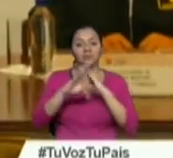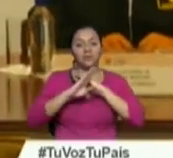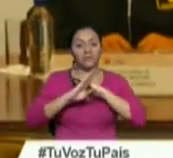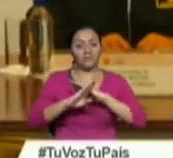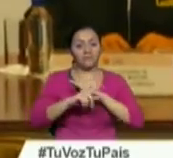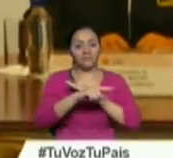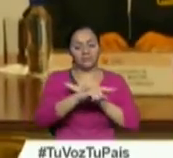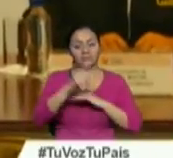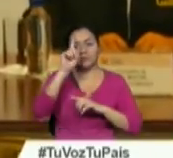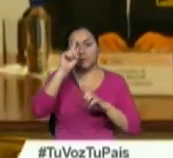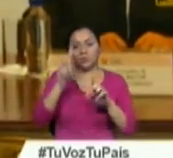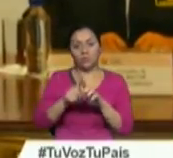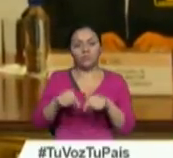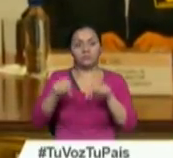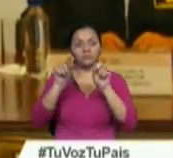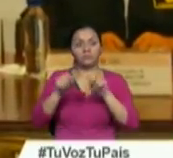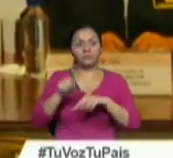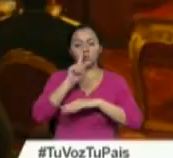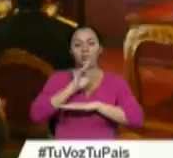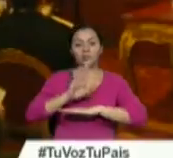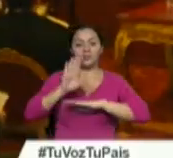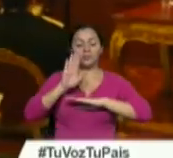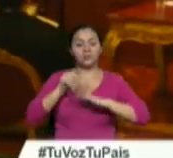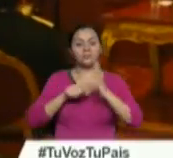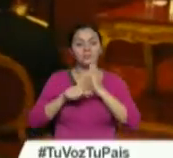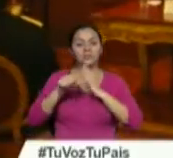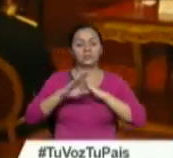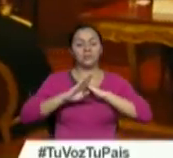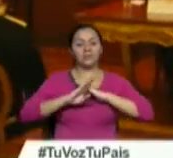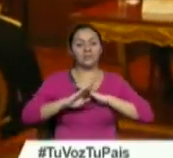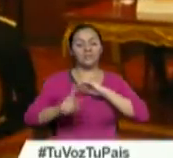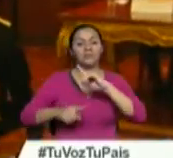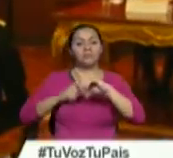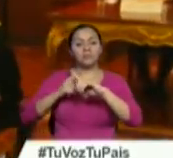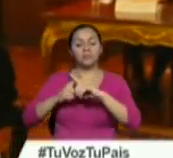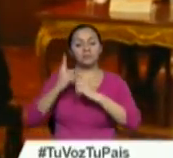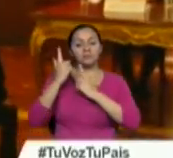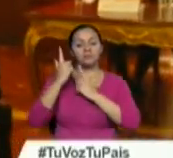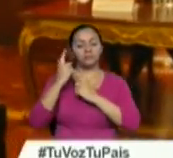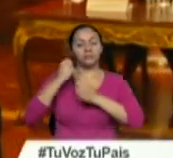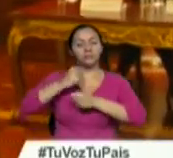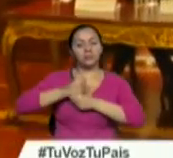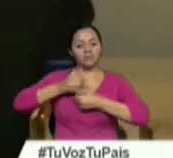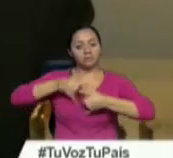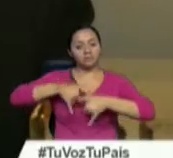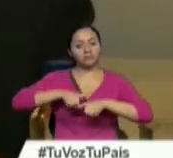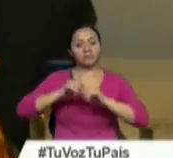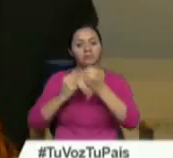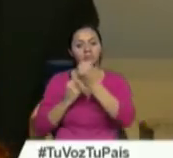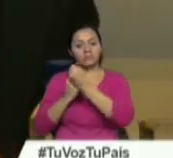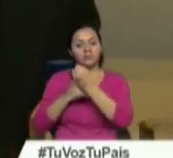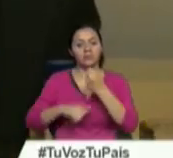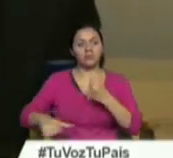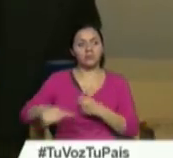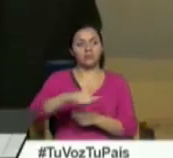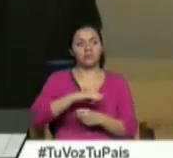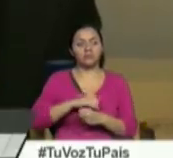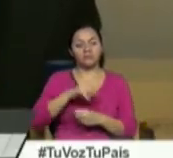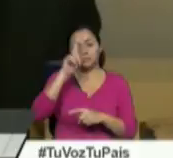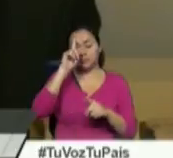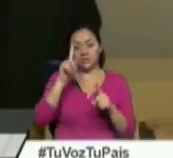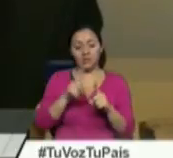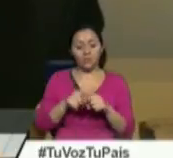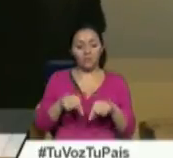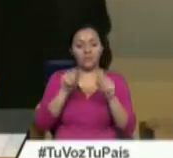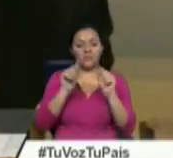convenio ratifica el reiterado compromiso del Ministerio de Defensa y de las Fuerzas Armadas con la tarea democrática. La firma de este convenio